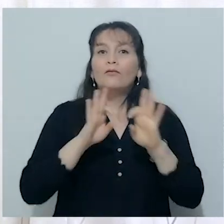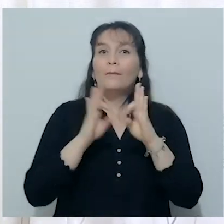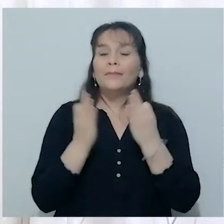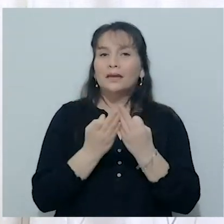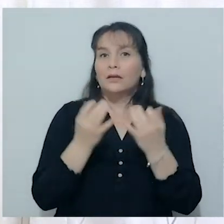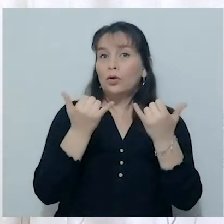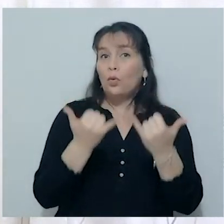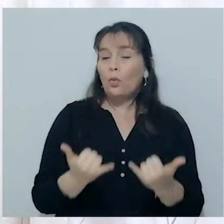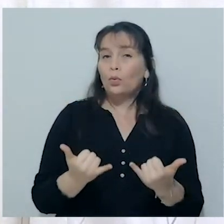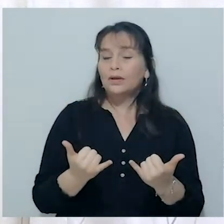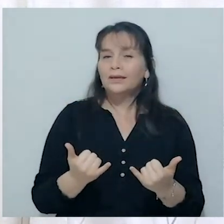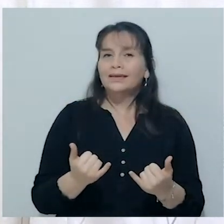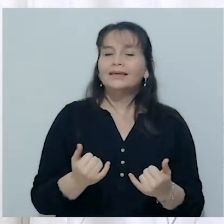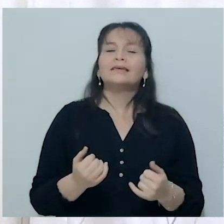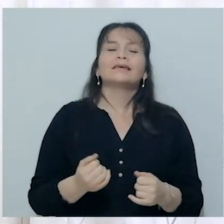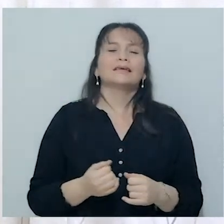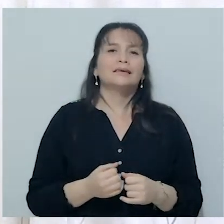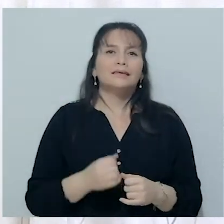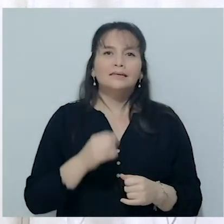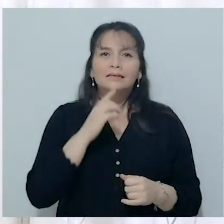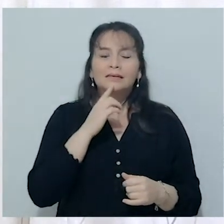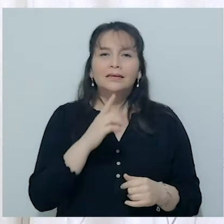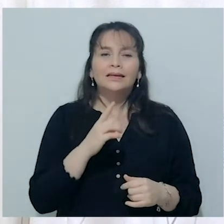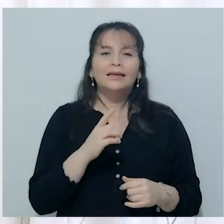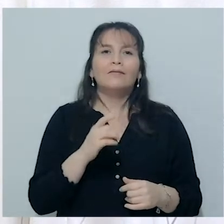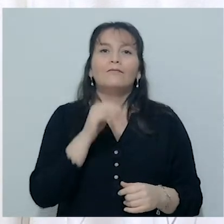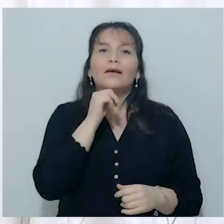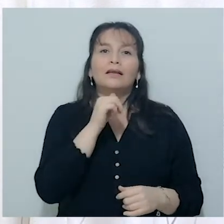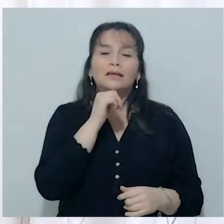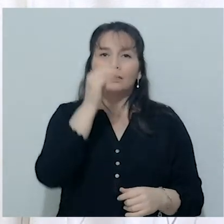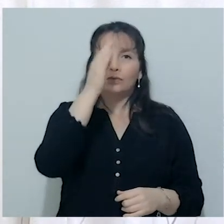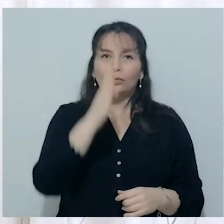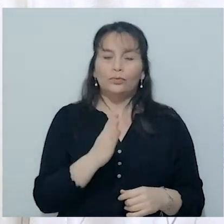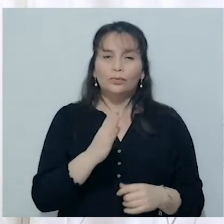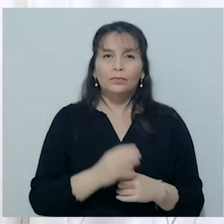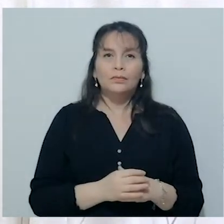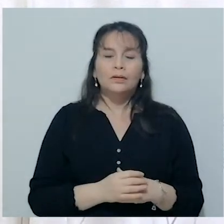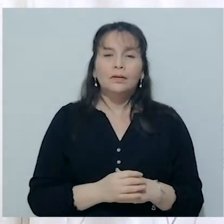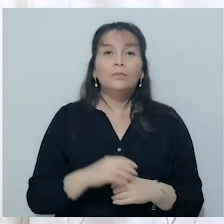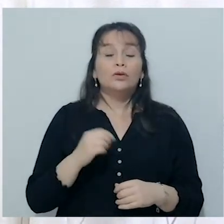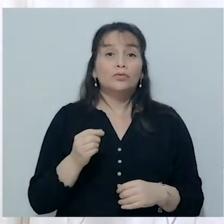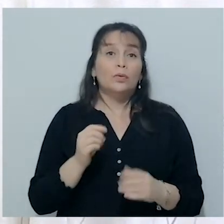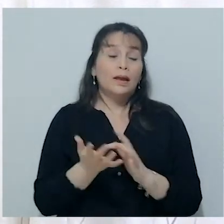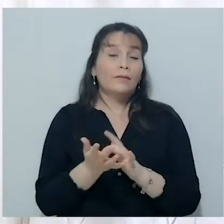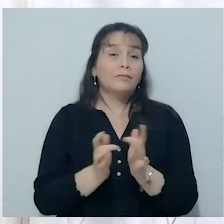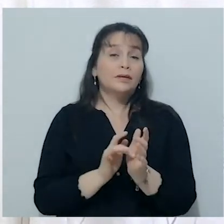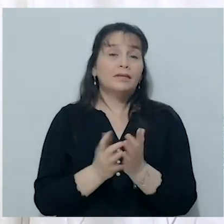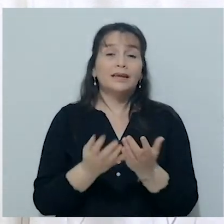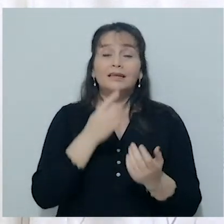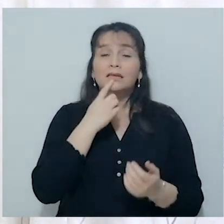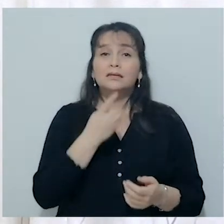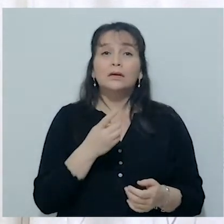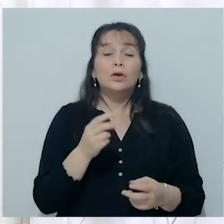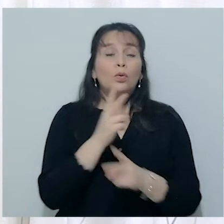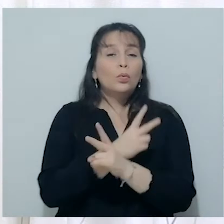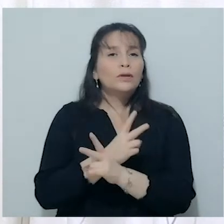y los grandes problemas de la familia de hoy tienen que ver con la ausencia de Dios.